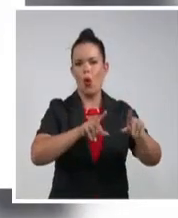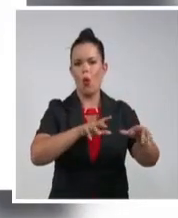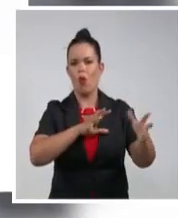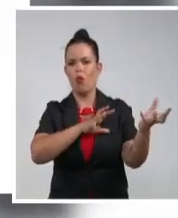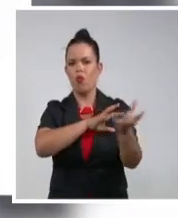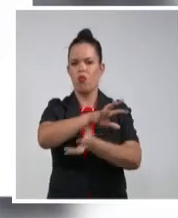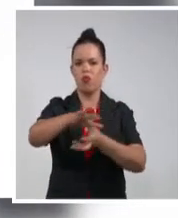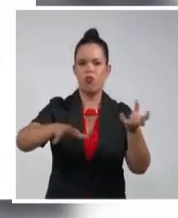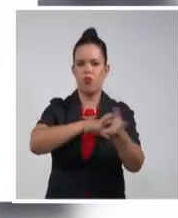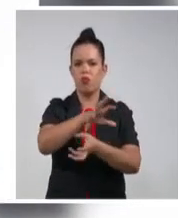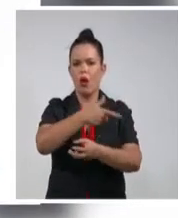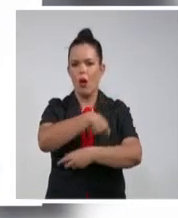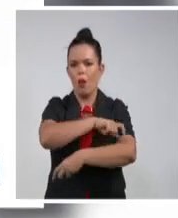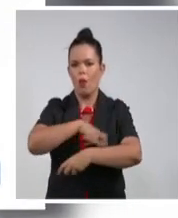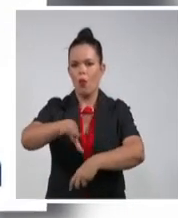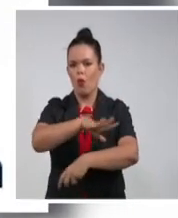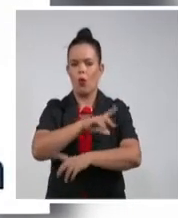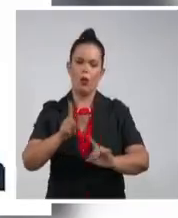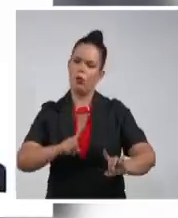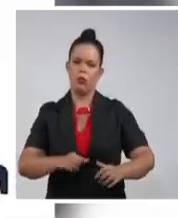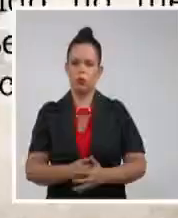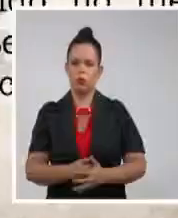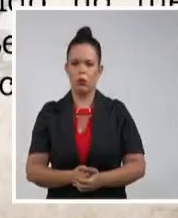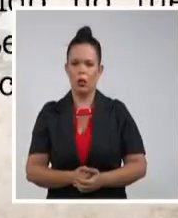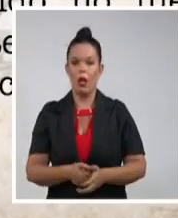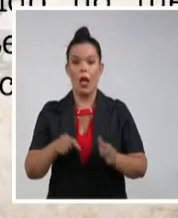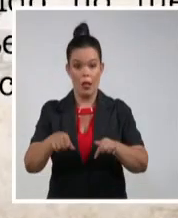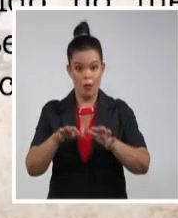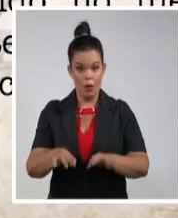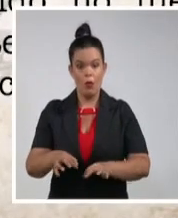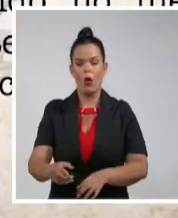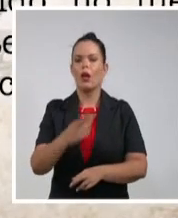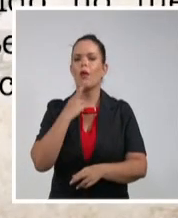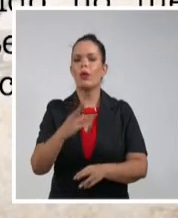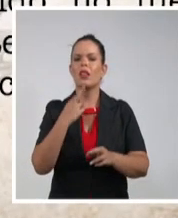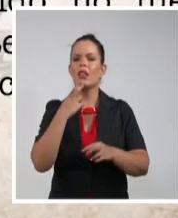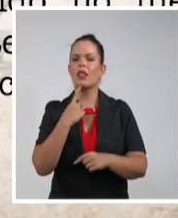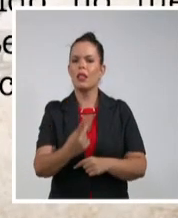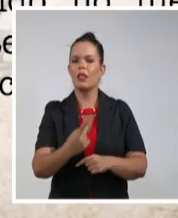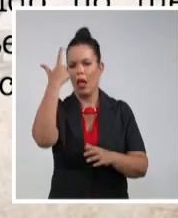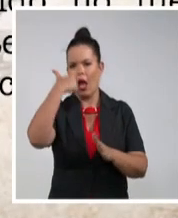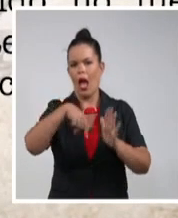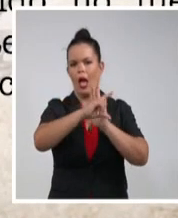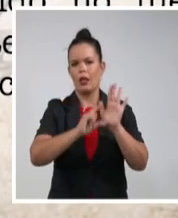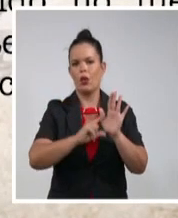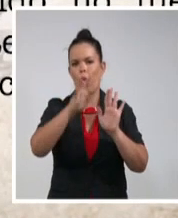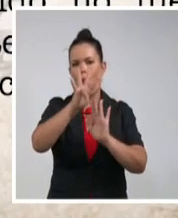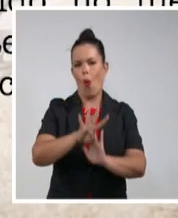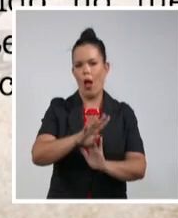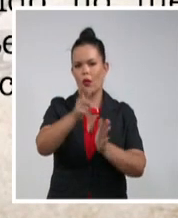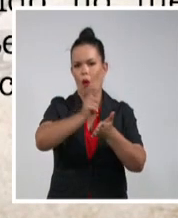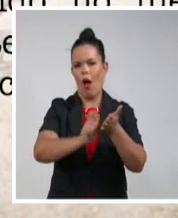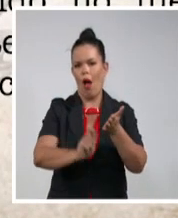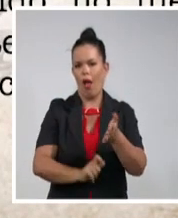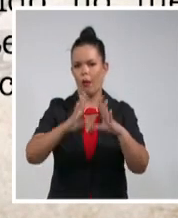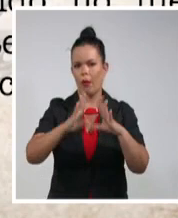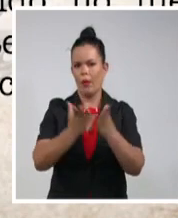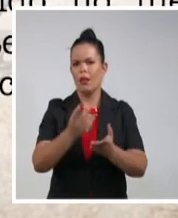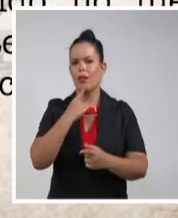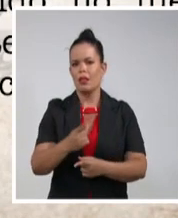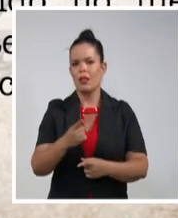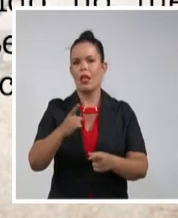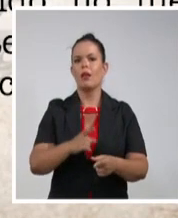elementos referidos por la autoridad gubernamental en su respuesta fue el artículo 4 de la Carta Magna, el cual define que el sistema socialista que